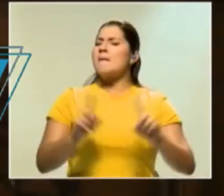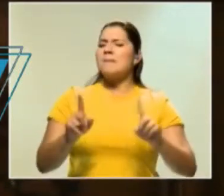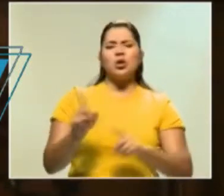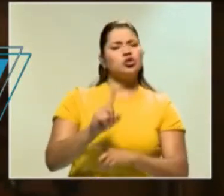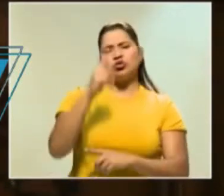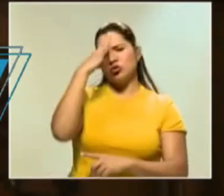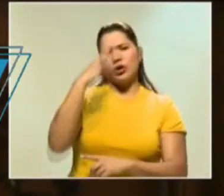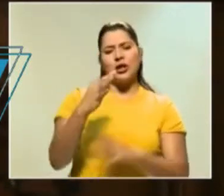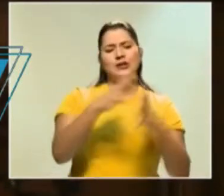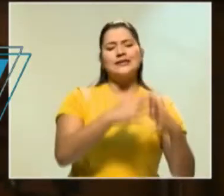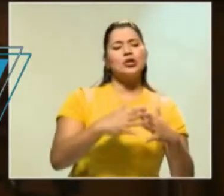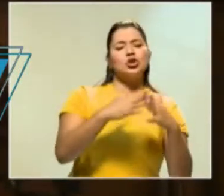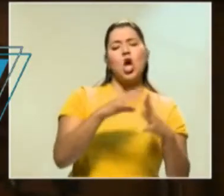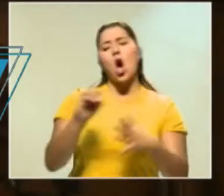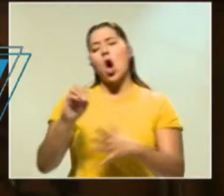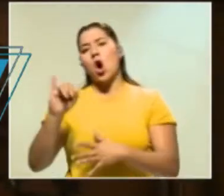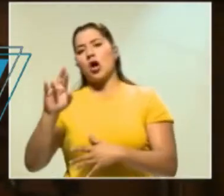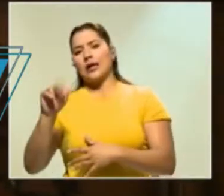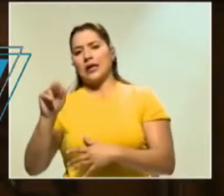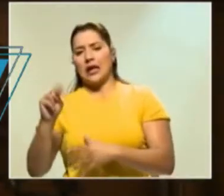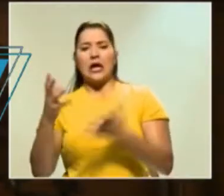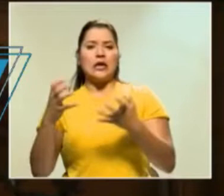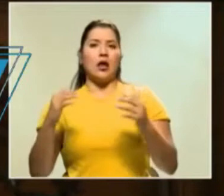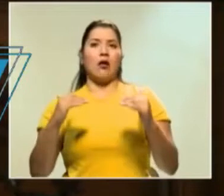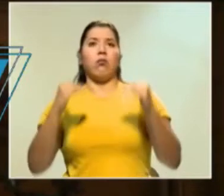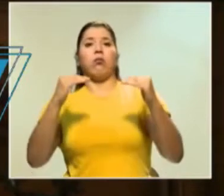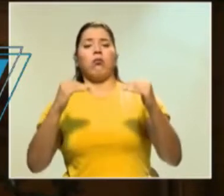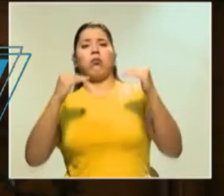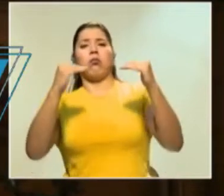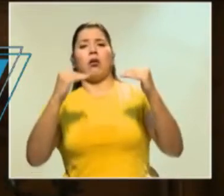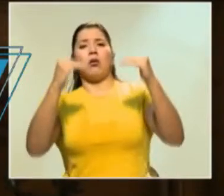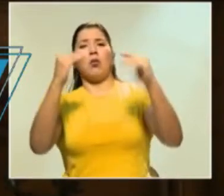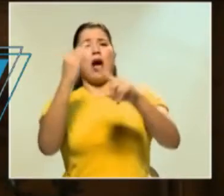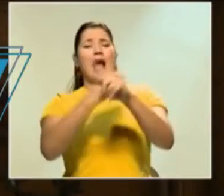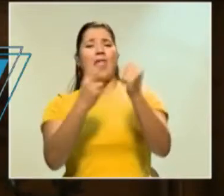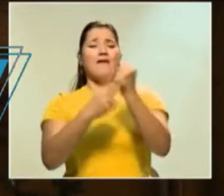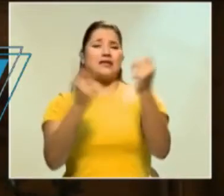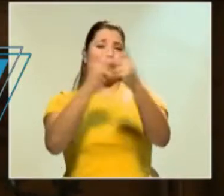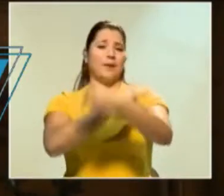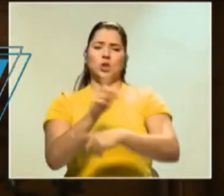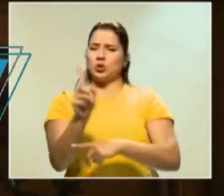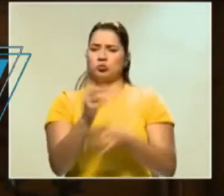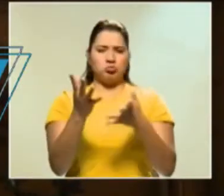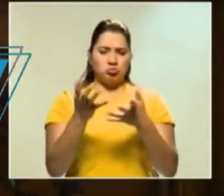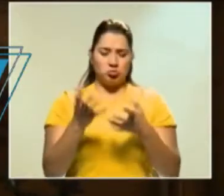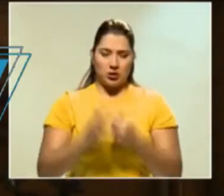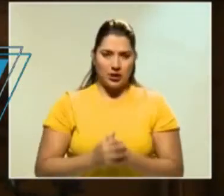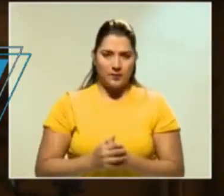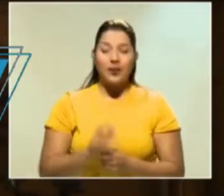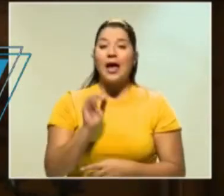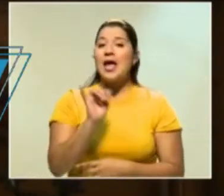hacia arriba o de intensificar el conflicto en el terreno.